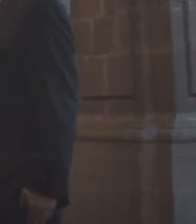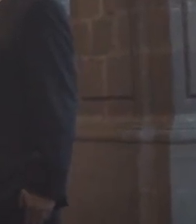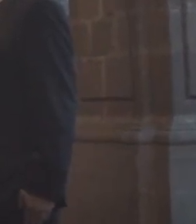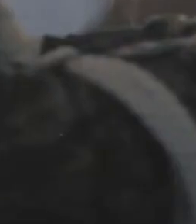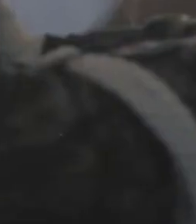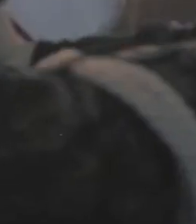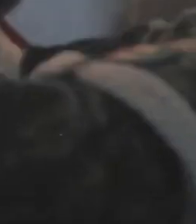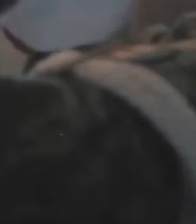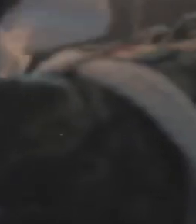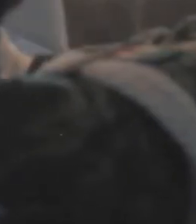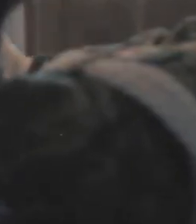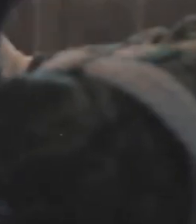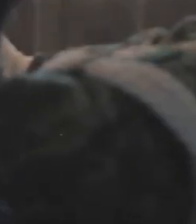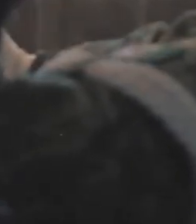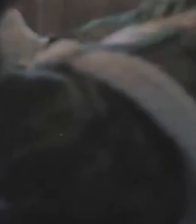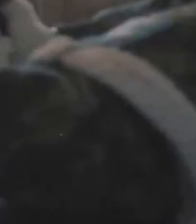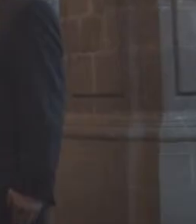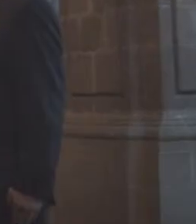electoral